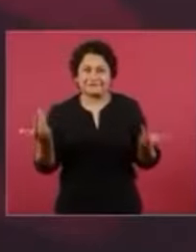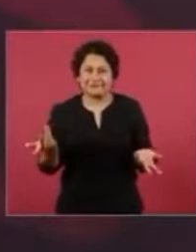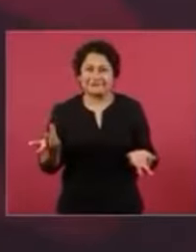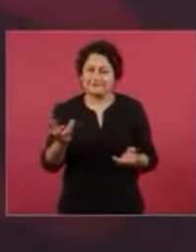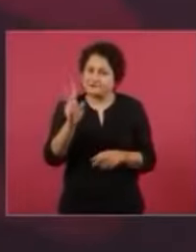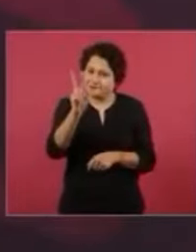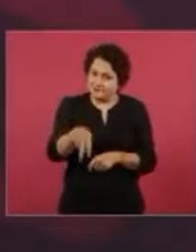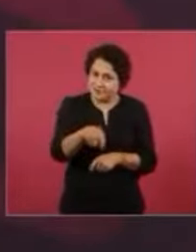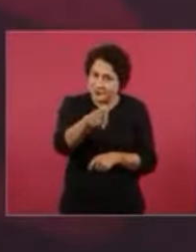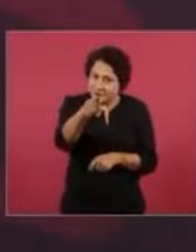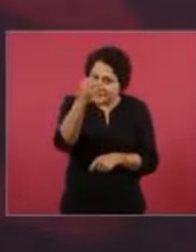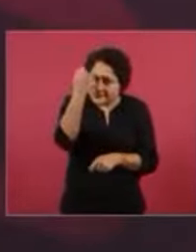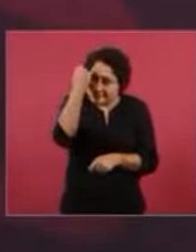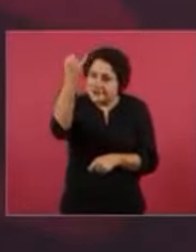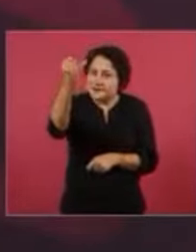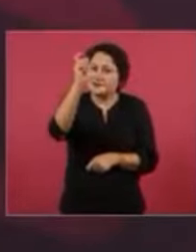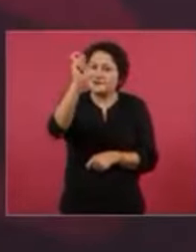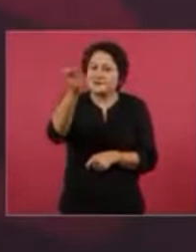este